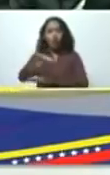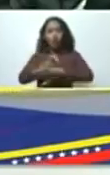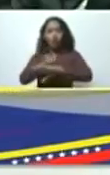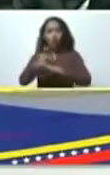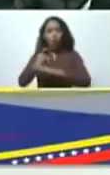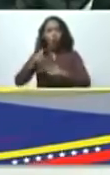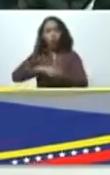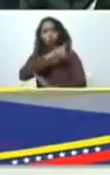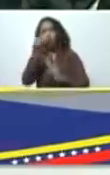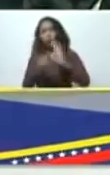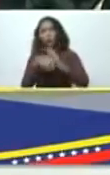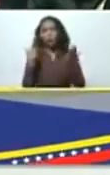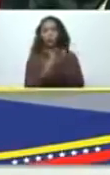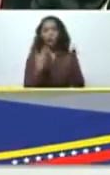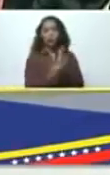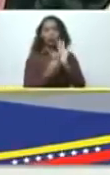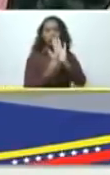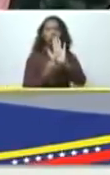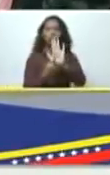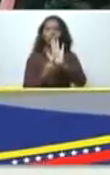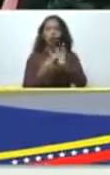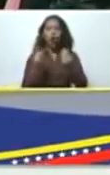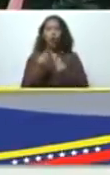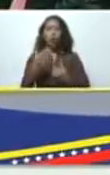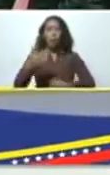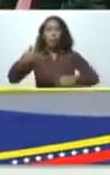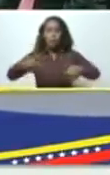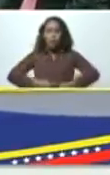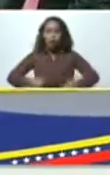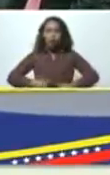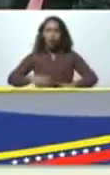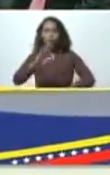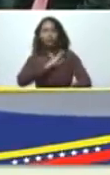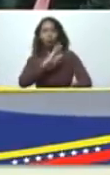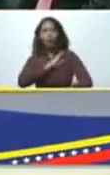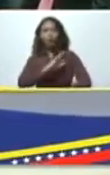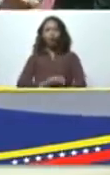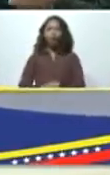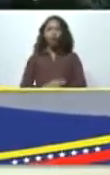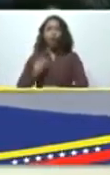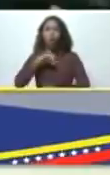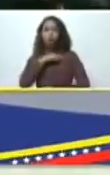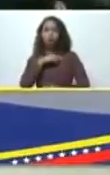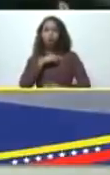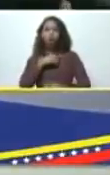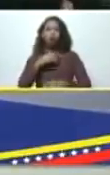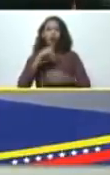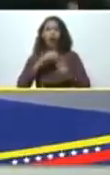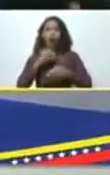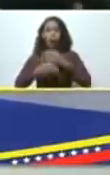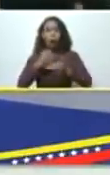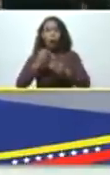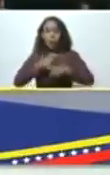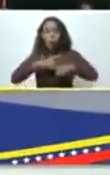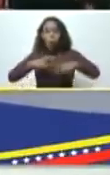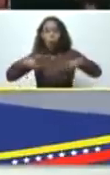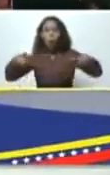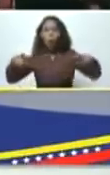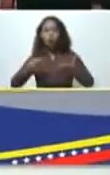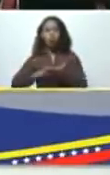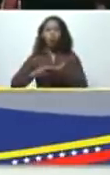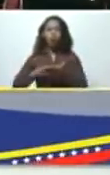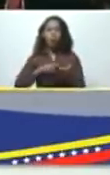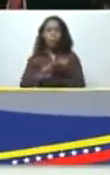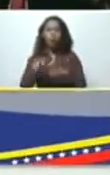tal. Con pulmón propio, con esfuerzo propio, hemos retomado el camino del crecimiento de la economía